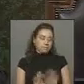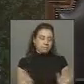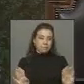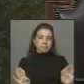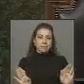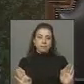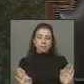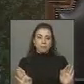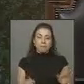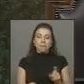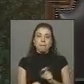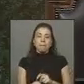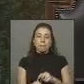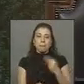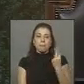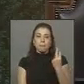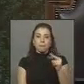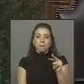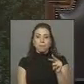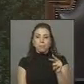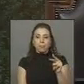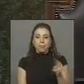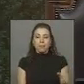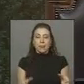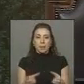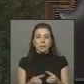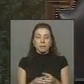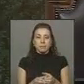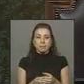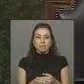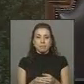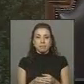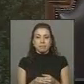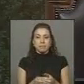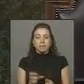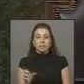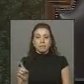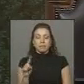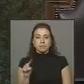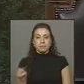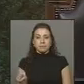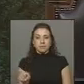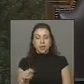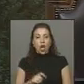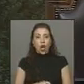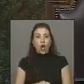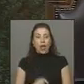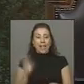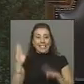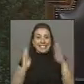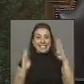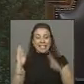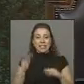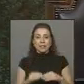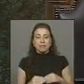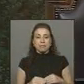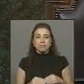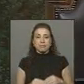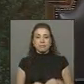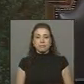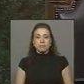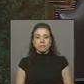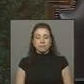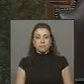término, al tiempo que le correspondía al comité del partido sisalista, hora de incidente. Y siendo